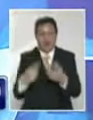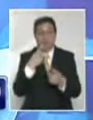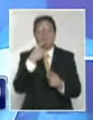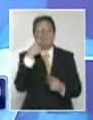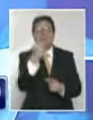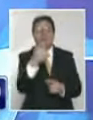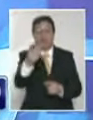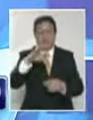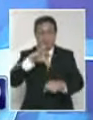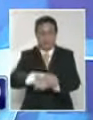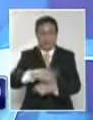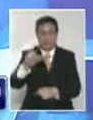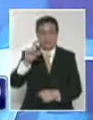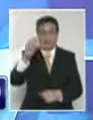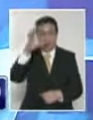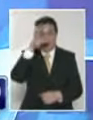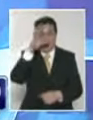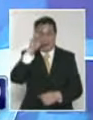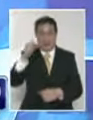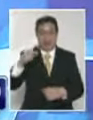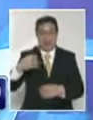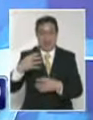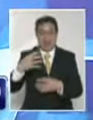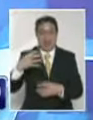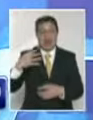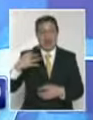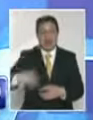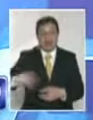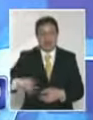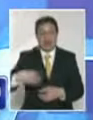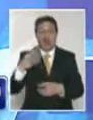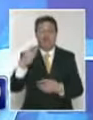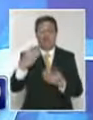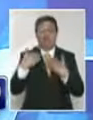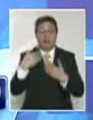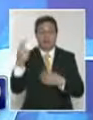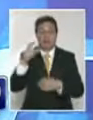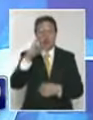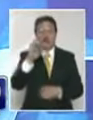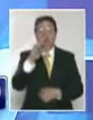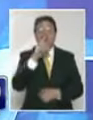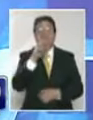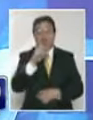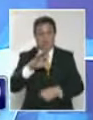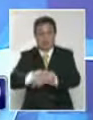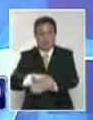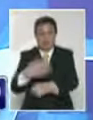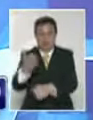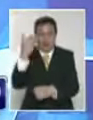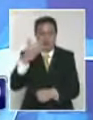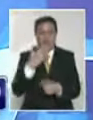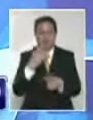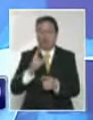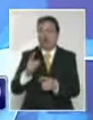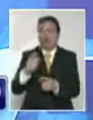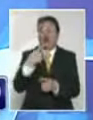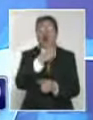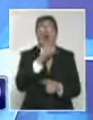Buenos Aires, detenido, Manuel Contreras. Y Manuel Contreras dijo en este canal también que no, la Operación Cóndor era un invento. O